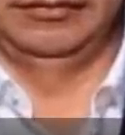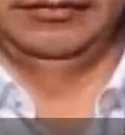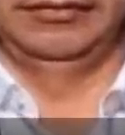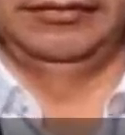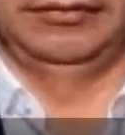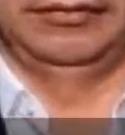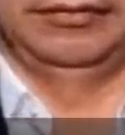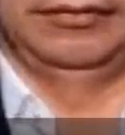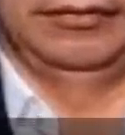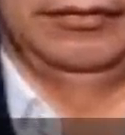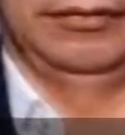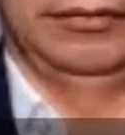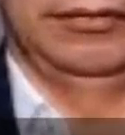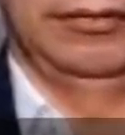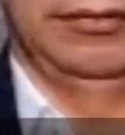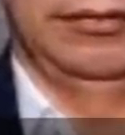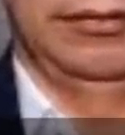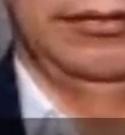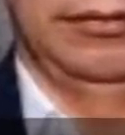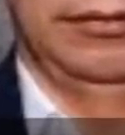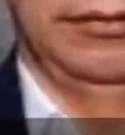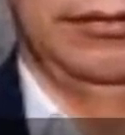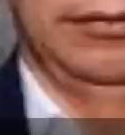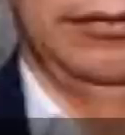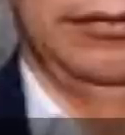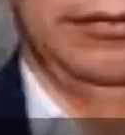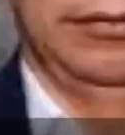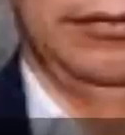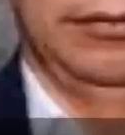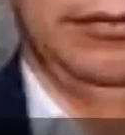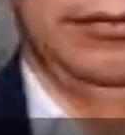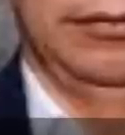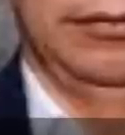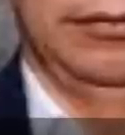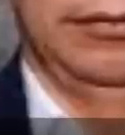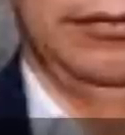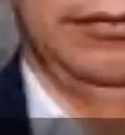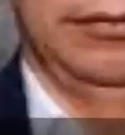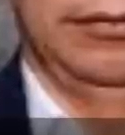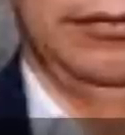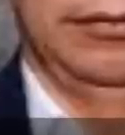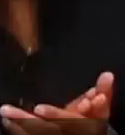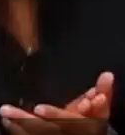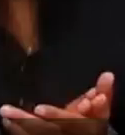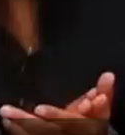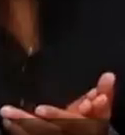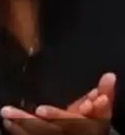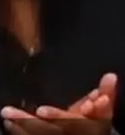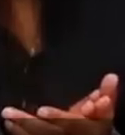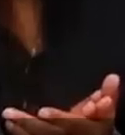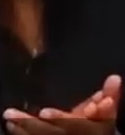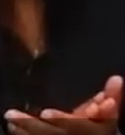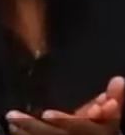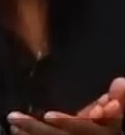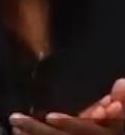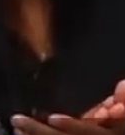importantísimo descubrir cómo los congresistas golpistas siempre pretenden coaccionar y